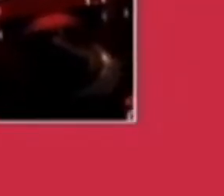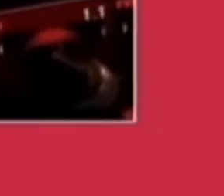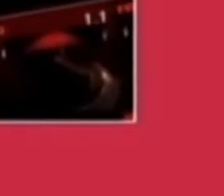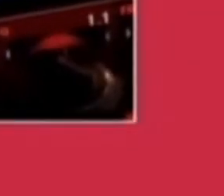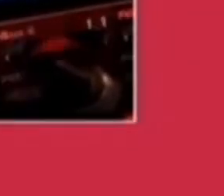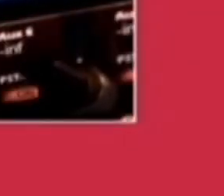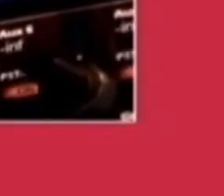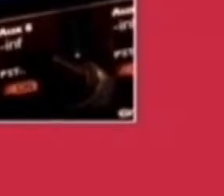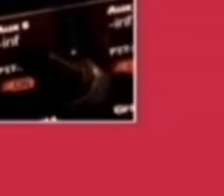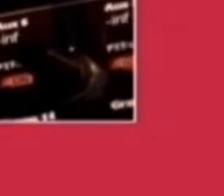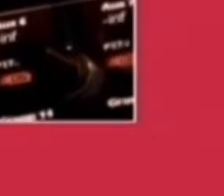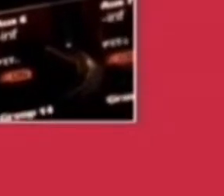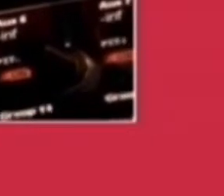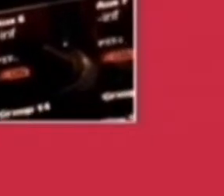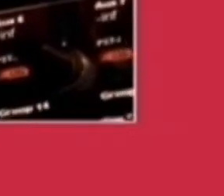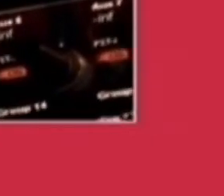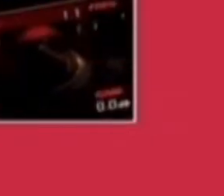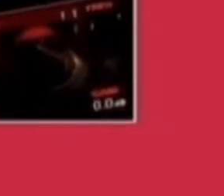Noticia del día.